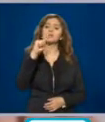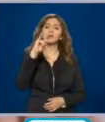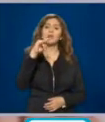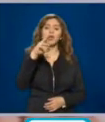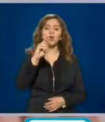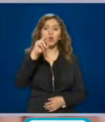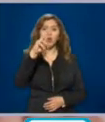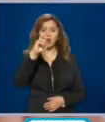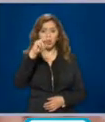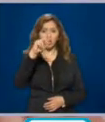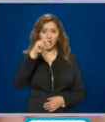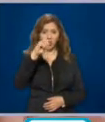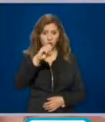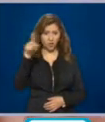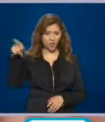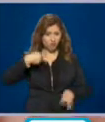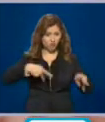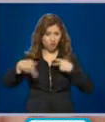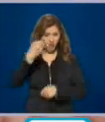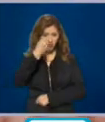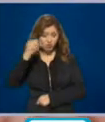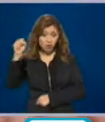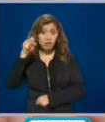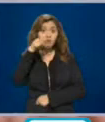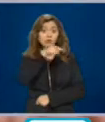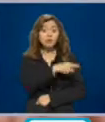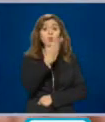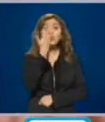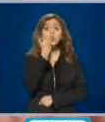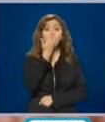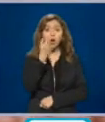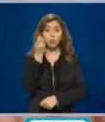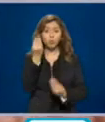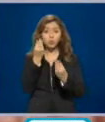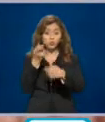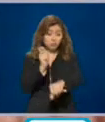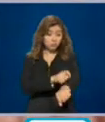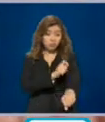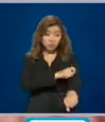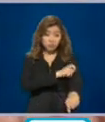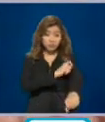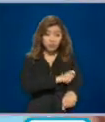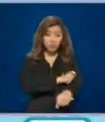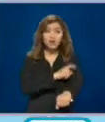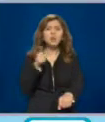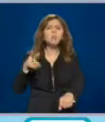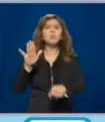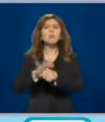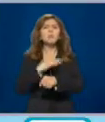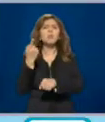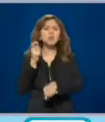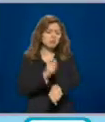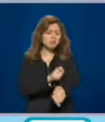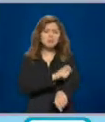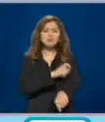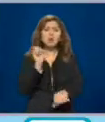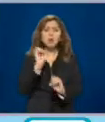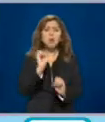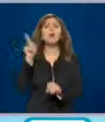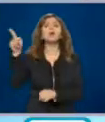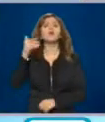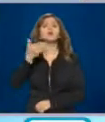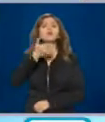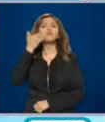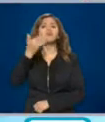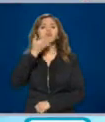futbolista, pues es uno de los pocos que no tienen tatuajes. Y precisamente es porque él acostumbra A donar